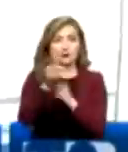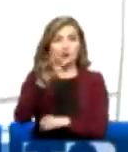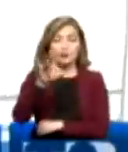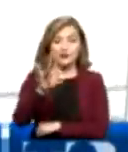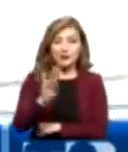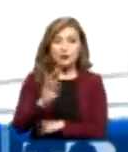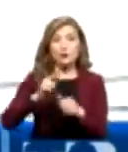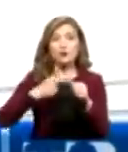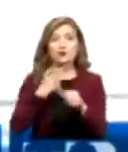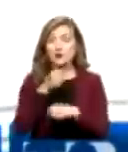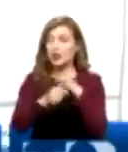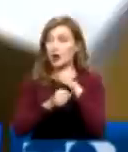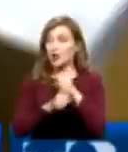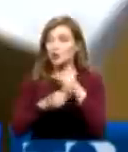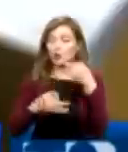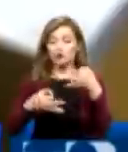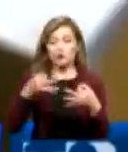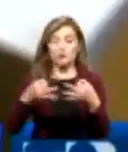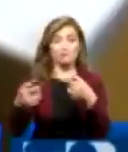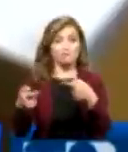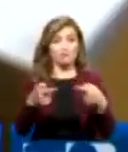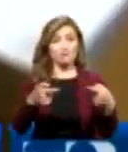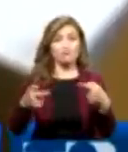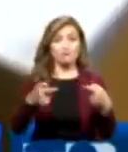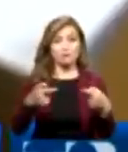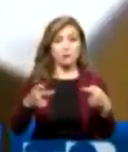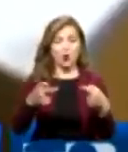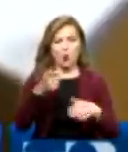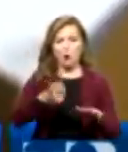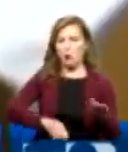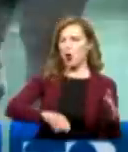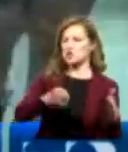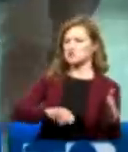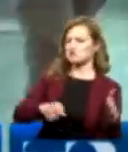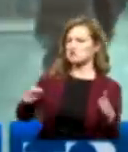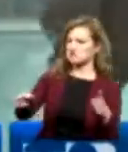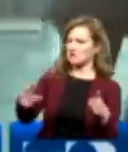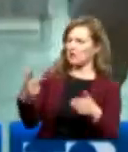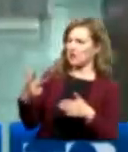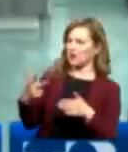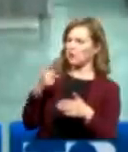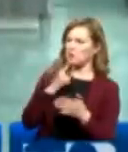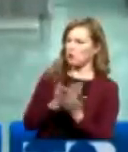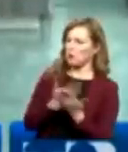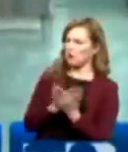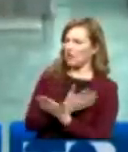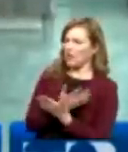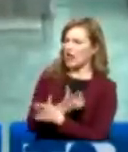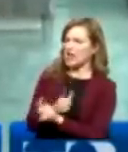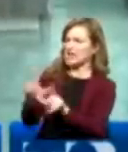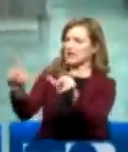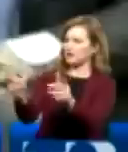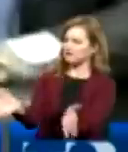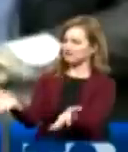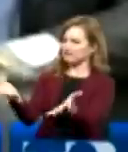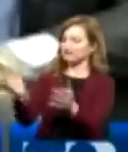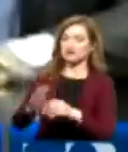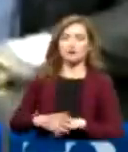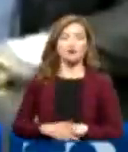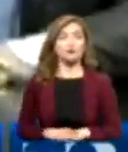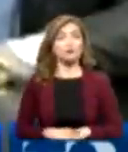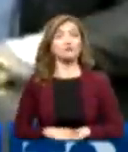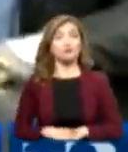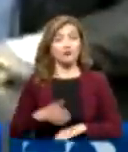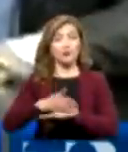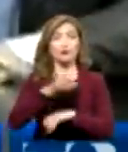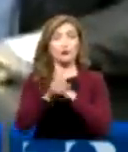litigio, los jueces penales de Pichincha sobreseyeron a los imputados porque no encontraron elementos de convicción para convocarlos. Y dos